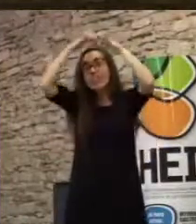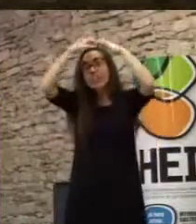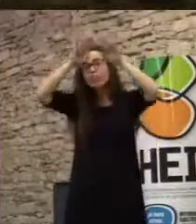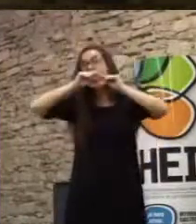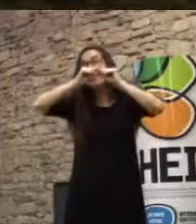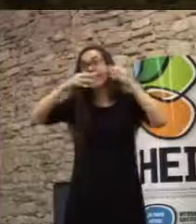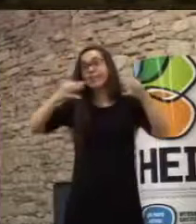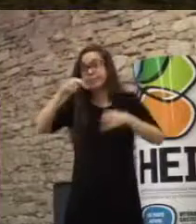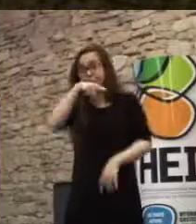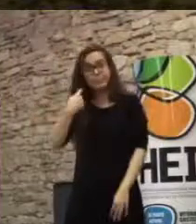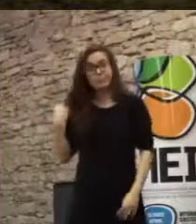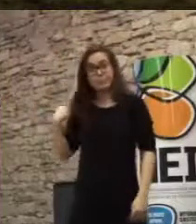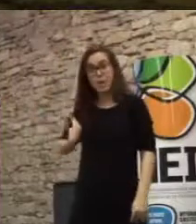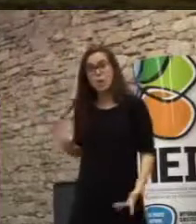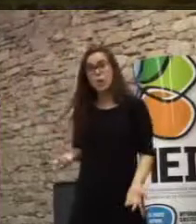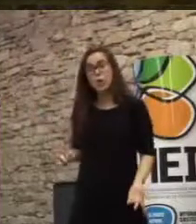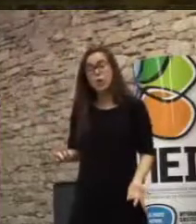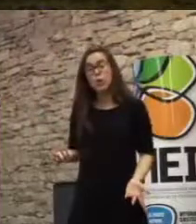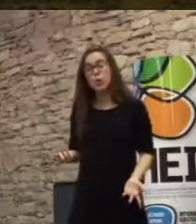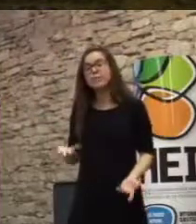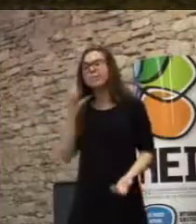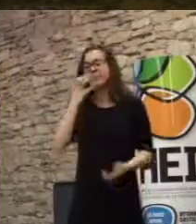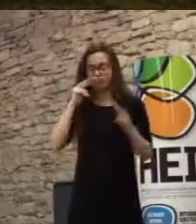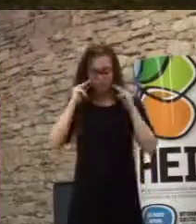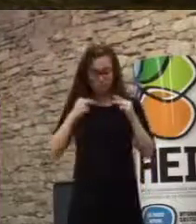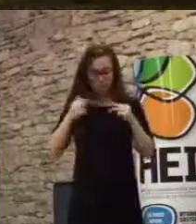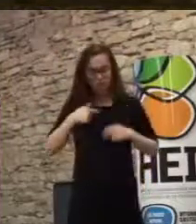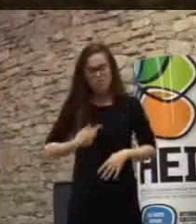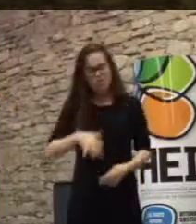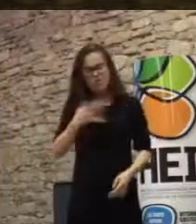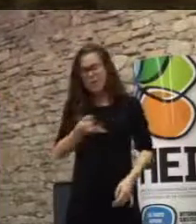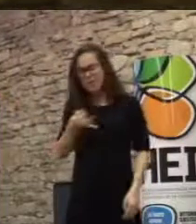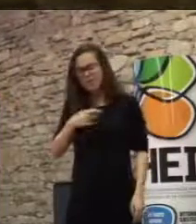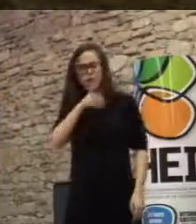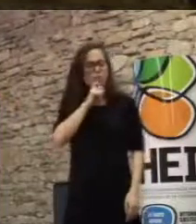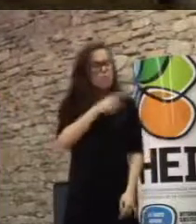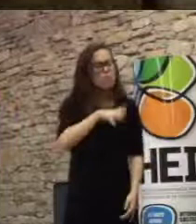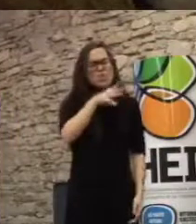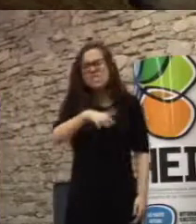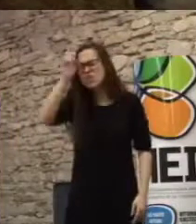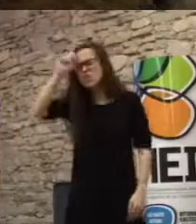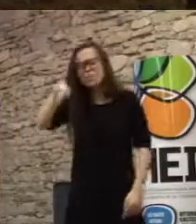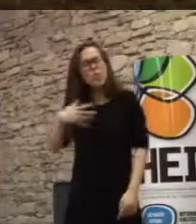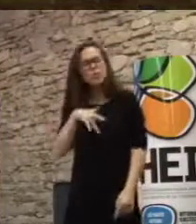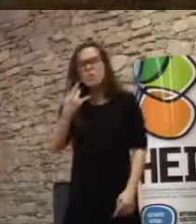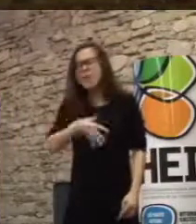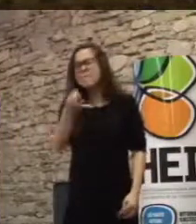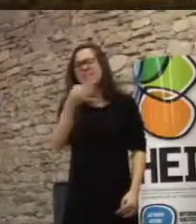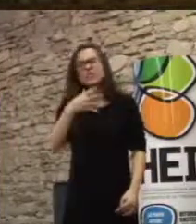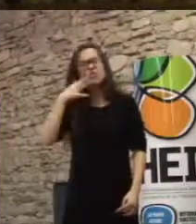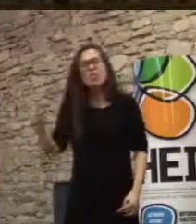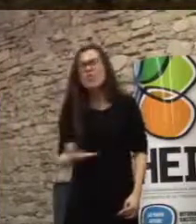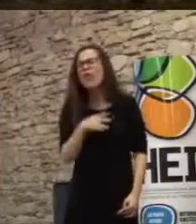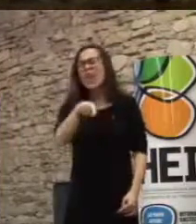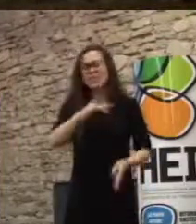exactamente sin embargo si tú te dices hoy a ser un gran día sí señor no sé cómo ni por qué pero voy a conseguir ser un gran día en este proyecto